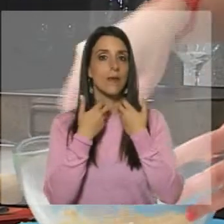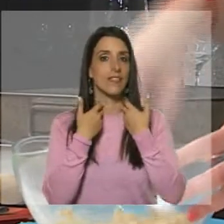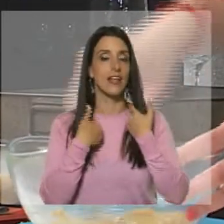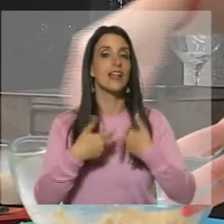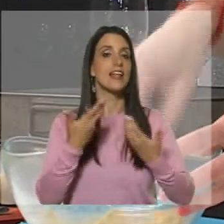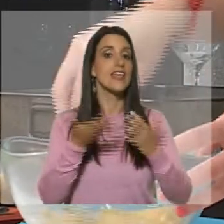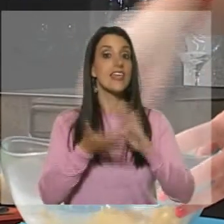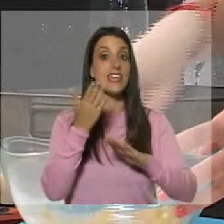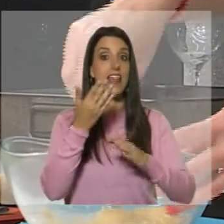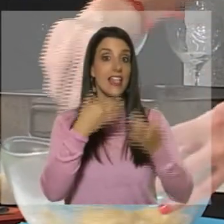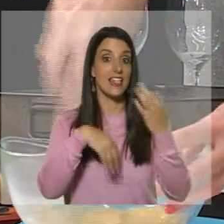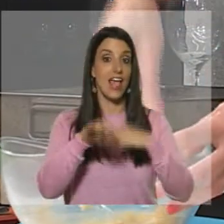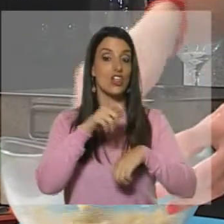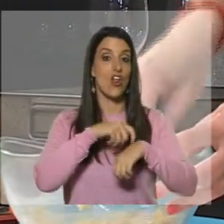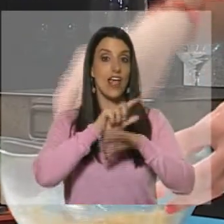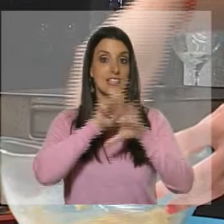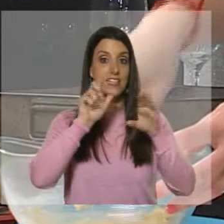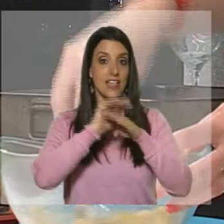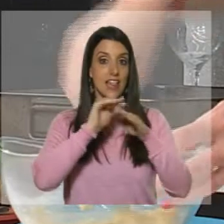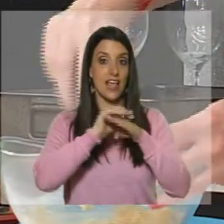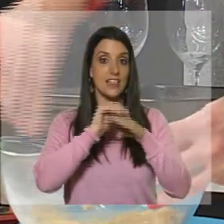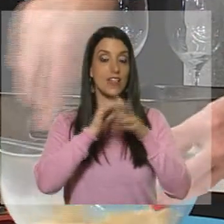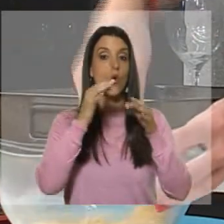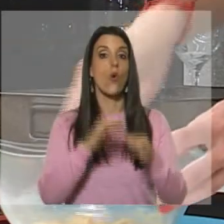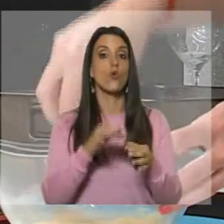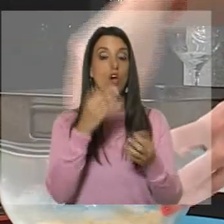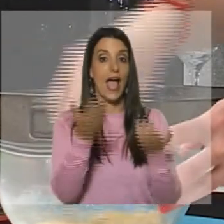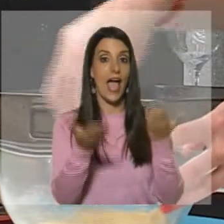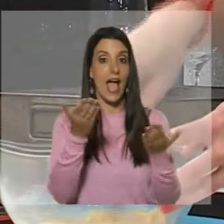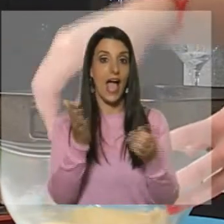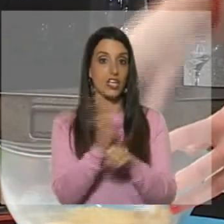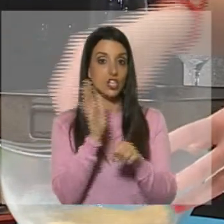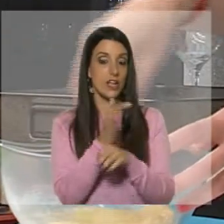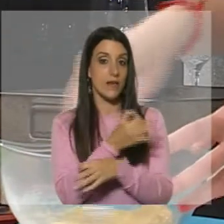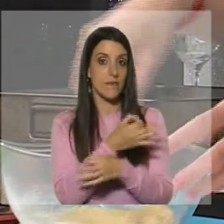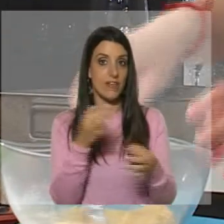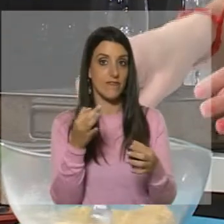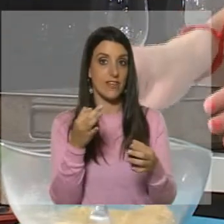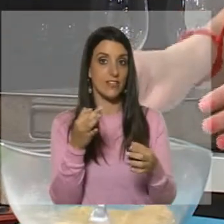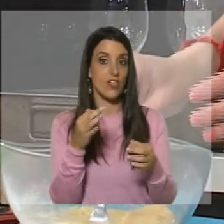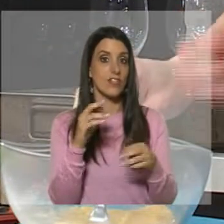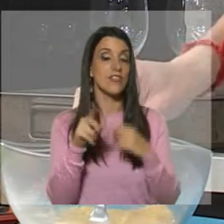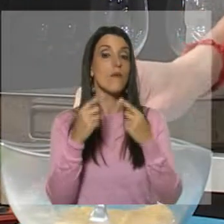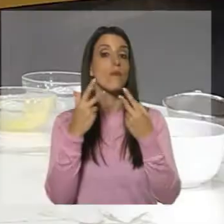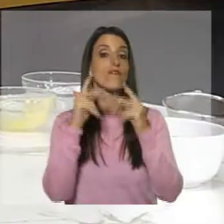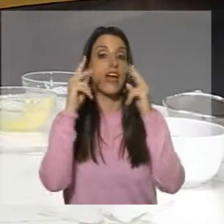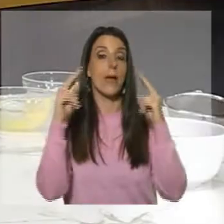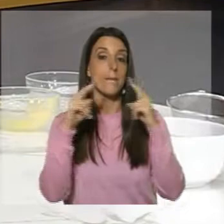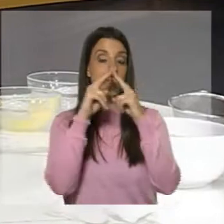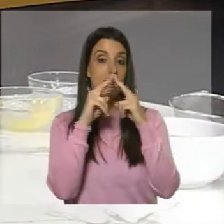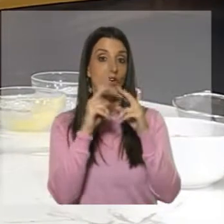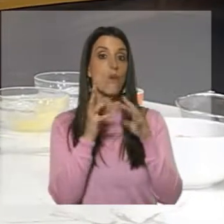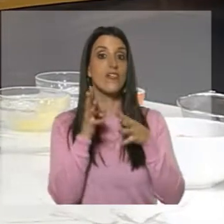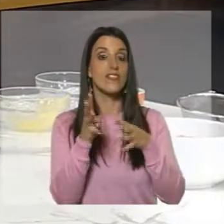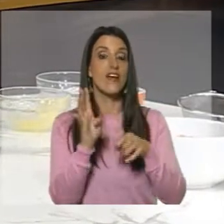Candela los domingos a las 19 horas a ver la Bohemia con un gran elenco y bueno, a ver qué sucede un gran después desafío, de este viaje a París. Decías, este desafío actoral, ¿no? Porque claro.